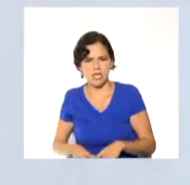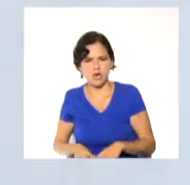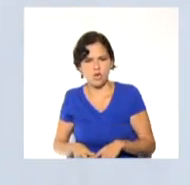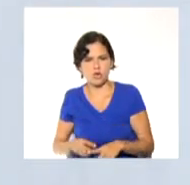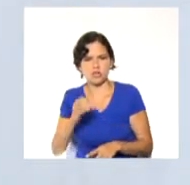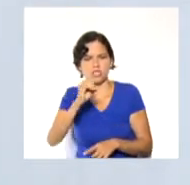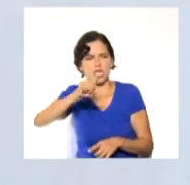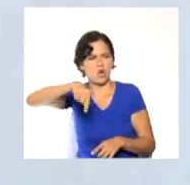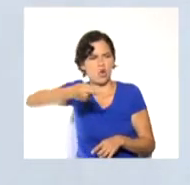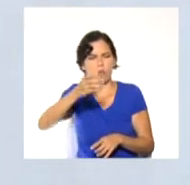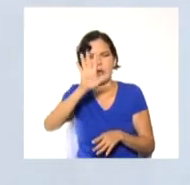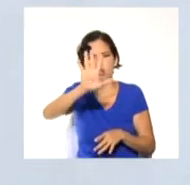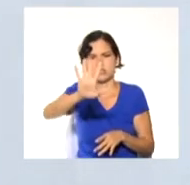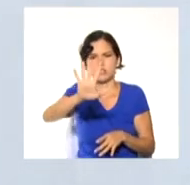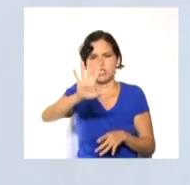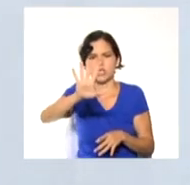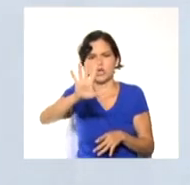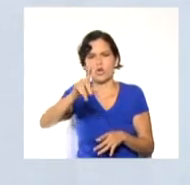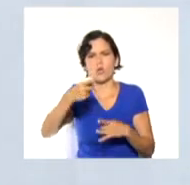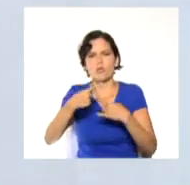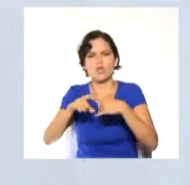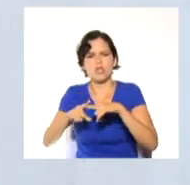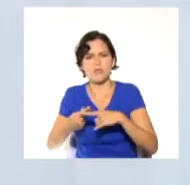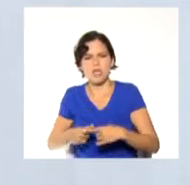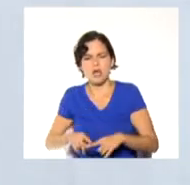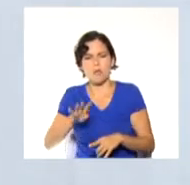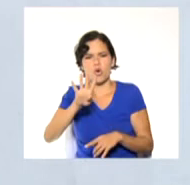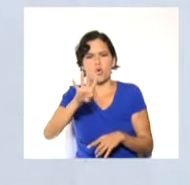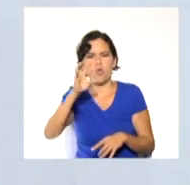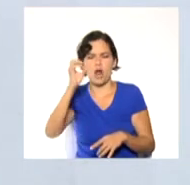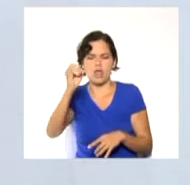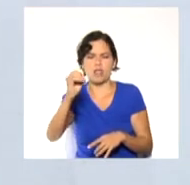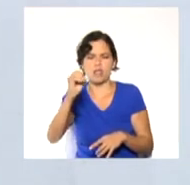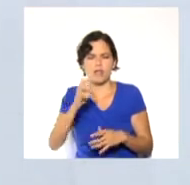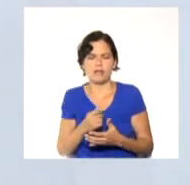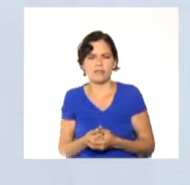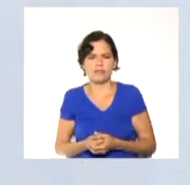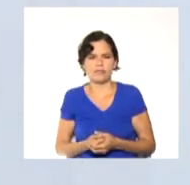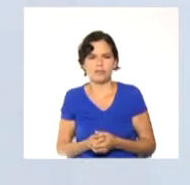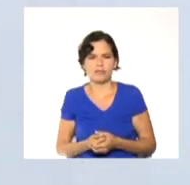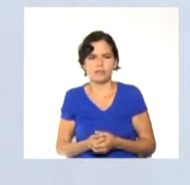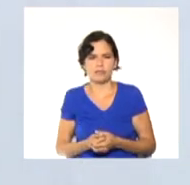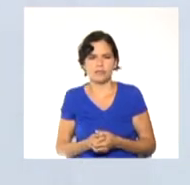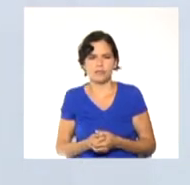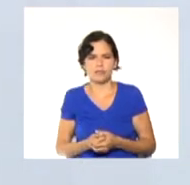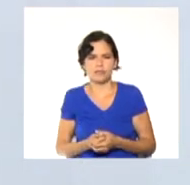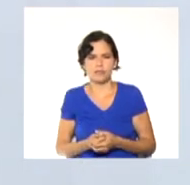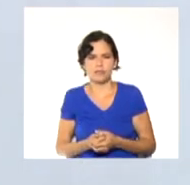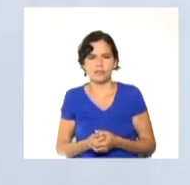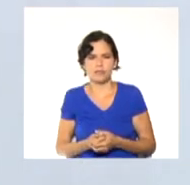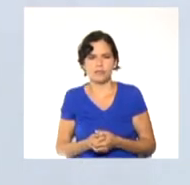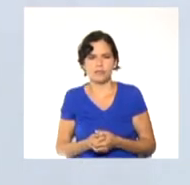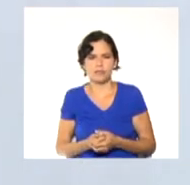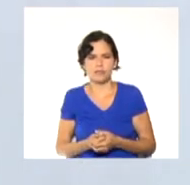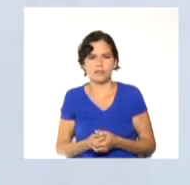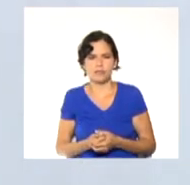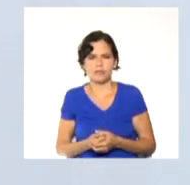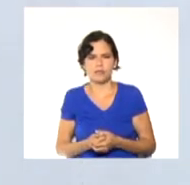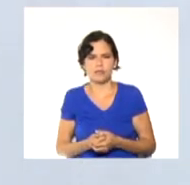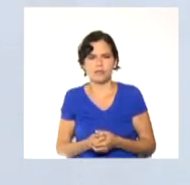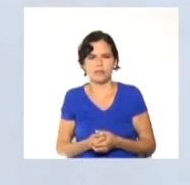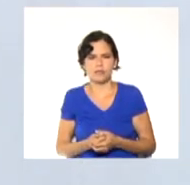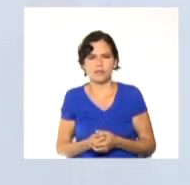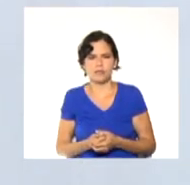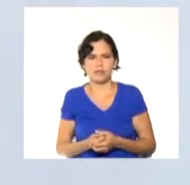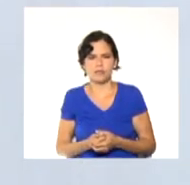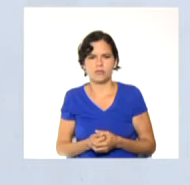esta operación de multiplicación. 0,5 por 40 es igual a, vamos a ver calculando con la